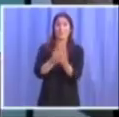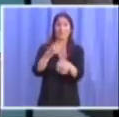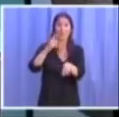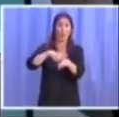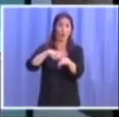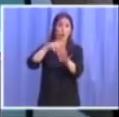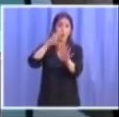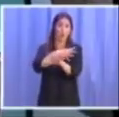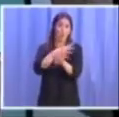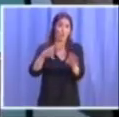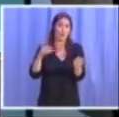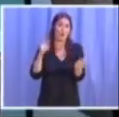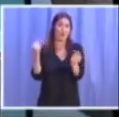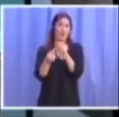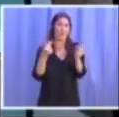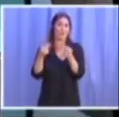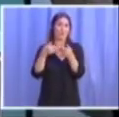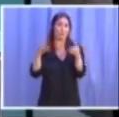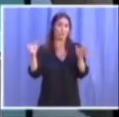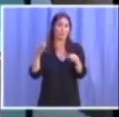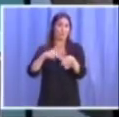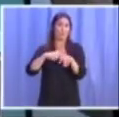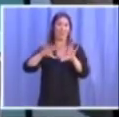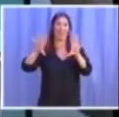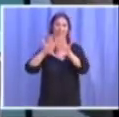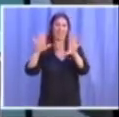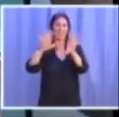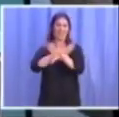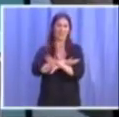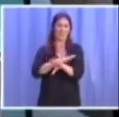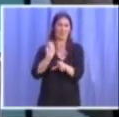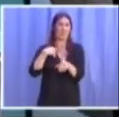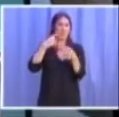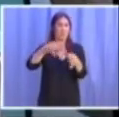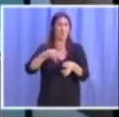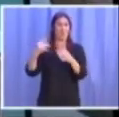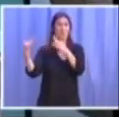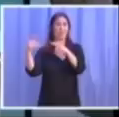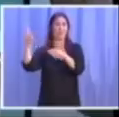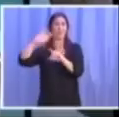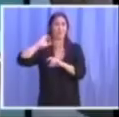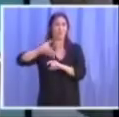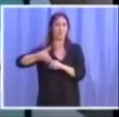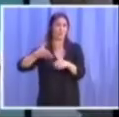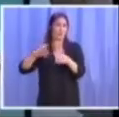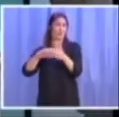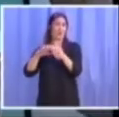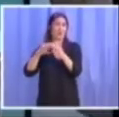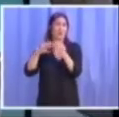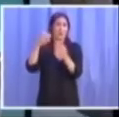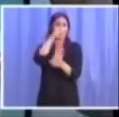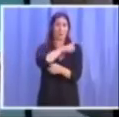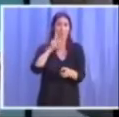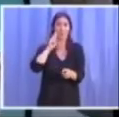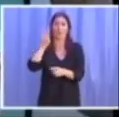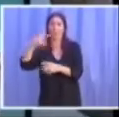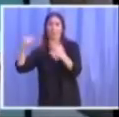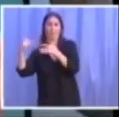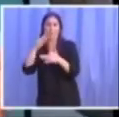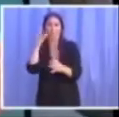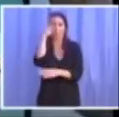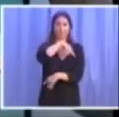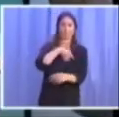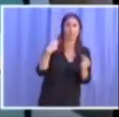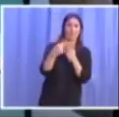este debate, que es tan importante para estas elecciones, en vez de ser a las 10 de la noche, a la misma hora que está jugando el Granada Club de Fútbol y que va a haber tantos granadinos viéndolo, pues